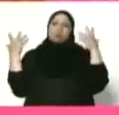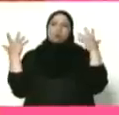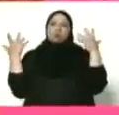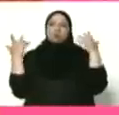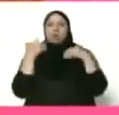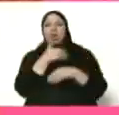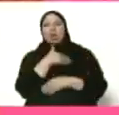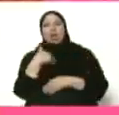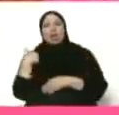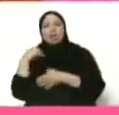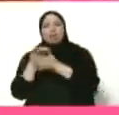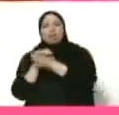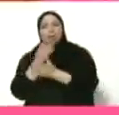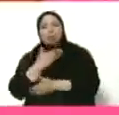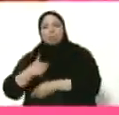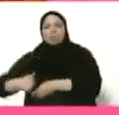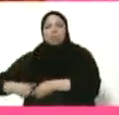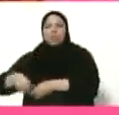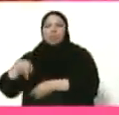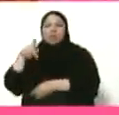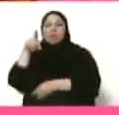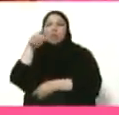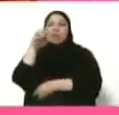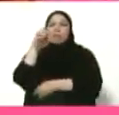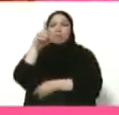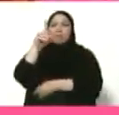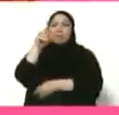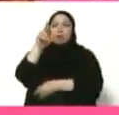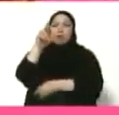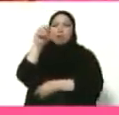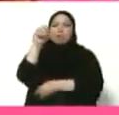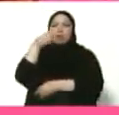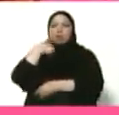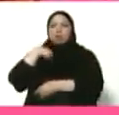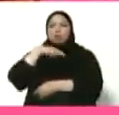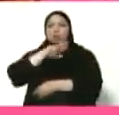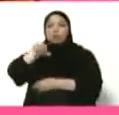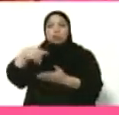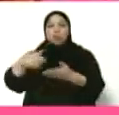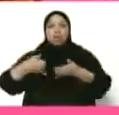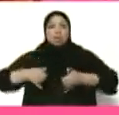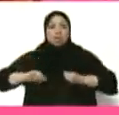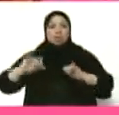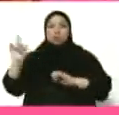Pedro. Algunos de ustedes no habían nacido para esa época.